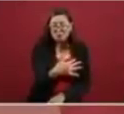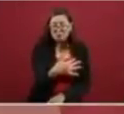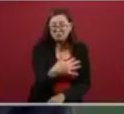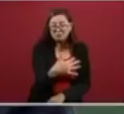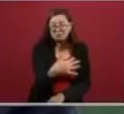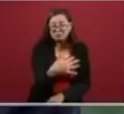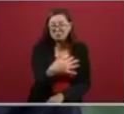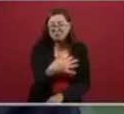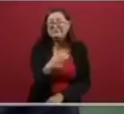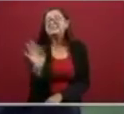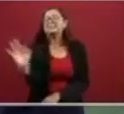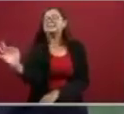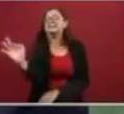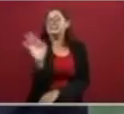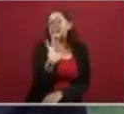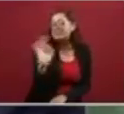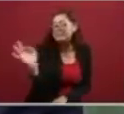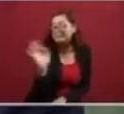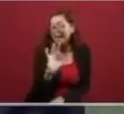en esa